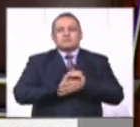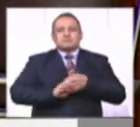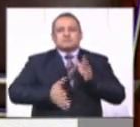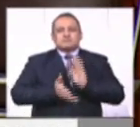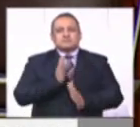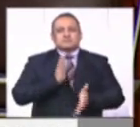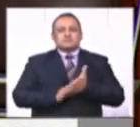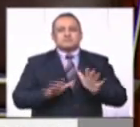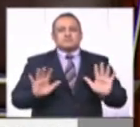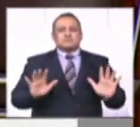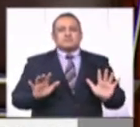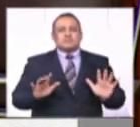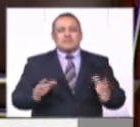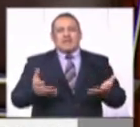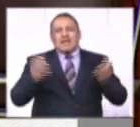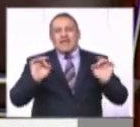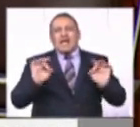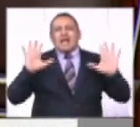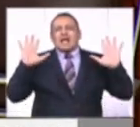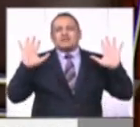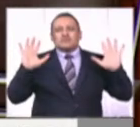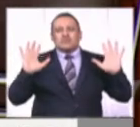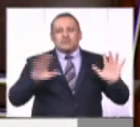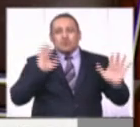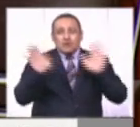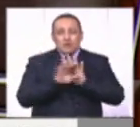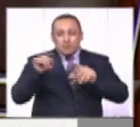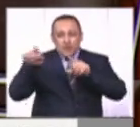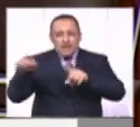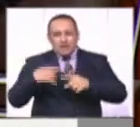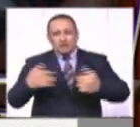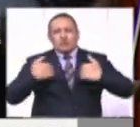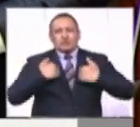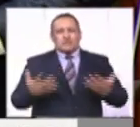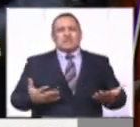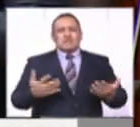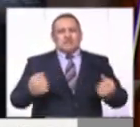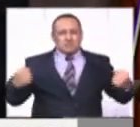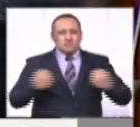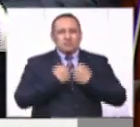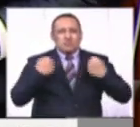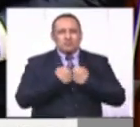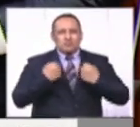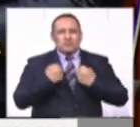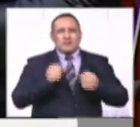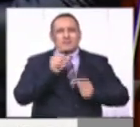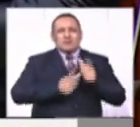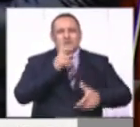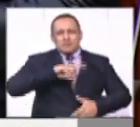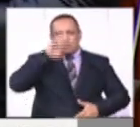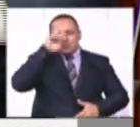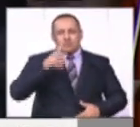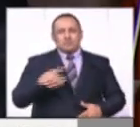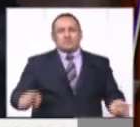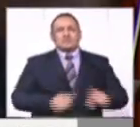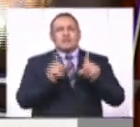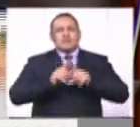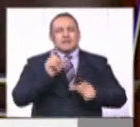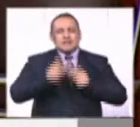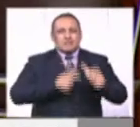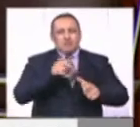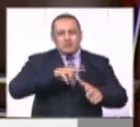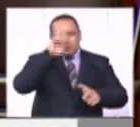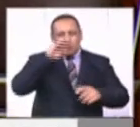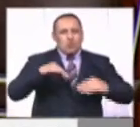presidente acaso acaso él no nos ha enfrentado con el pueblo peruano entre